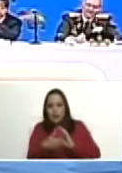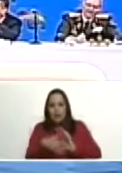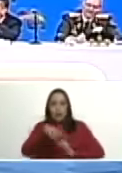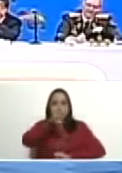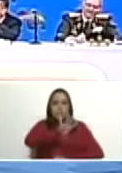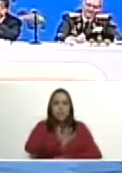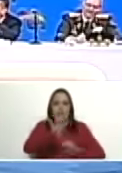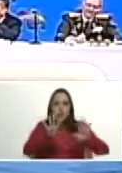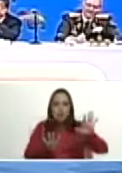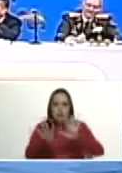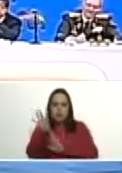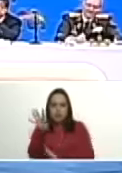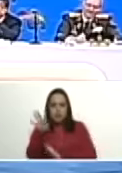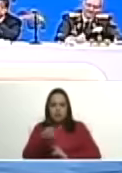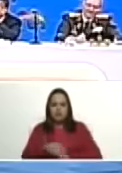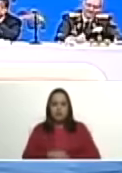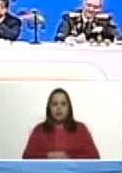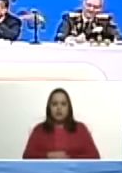1494,